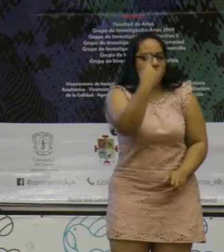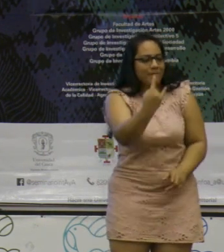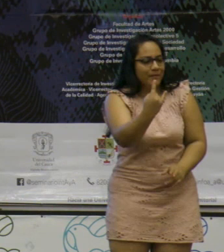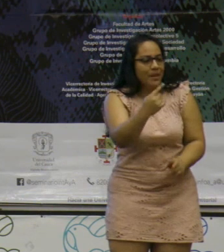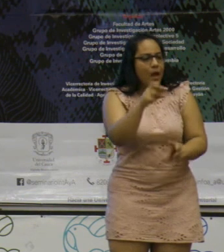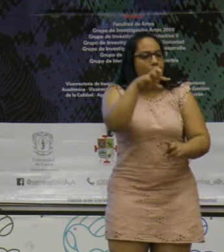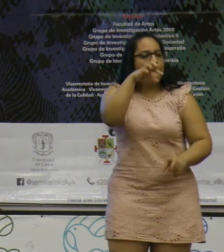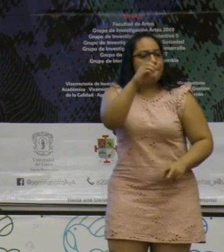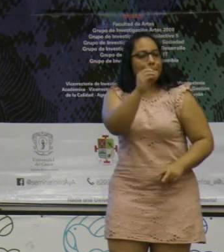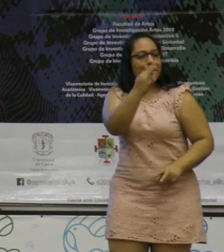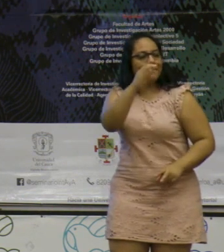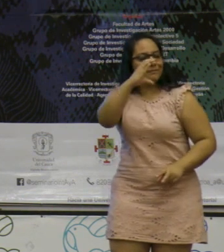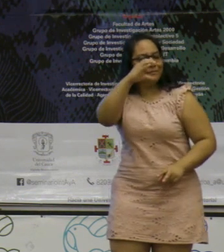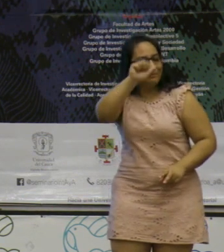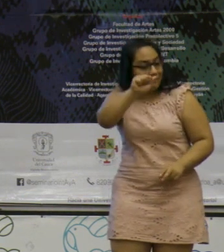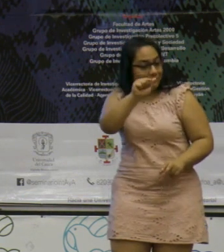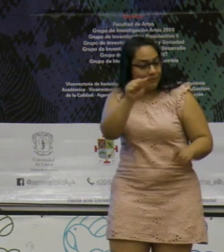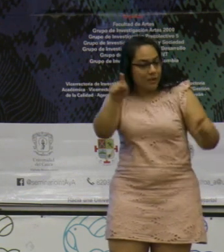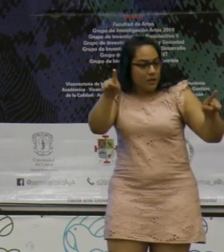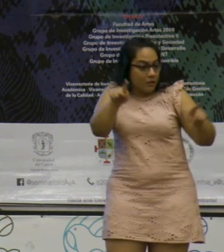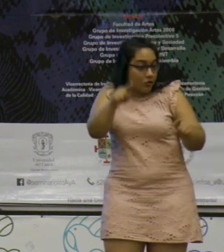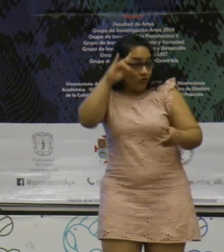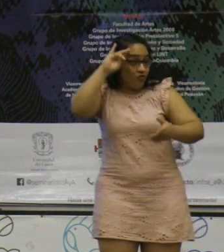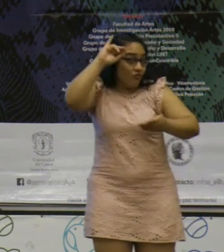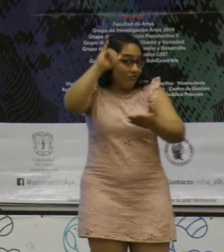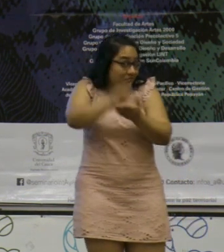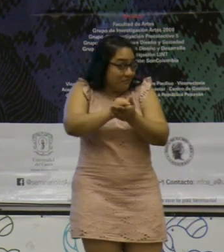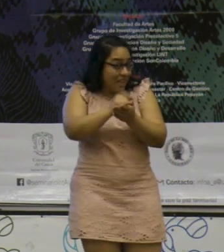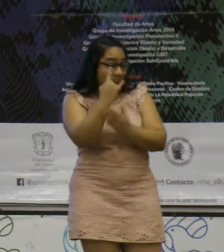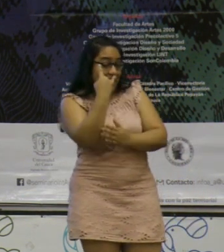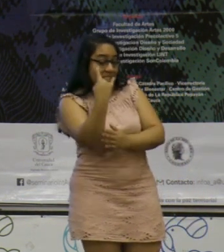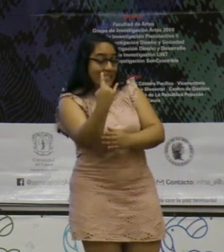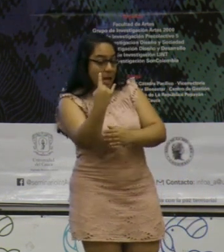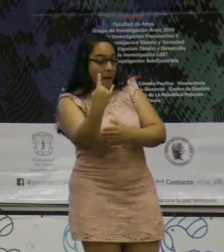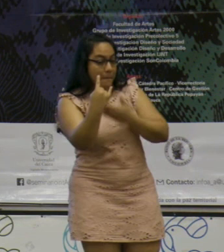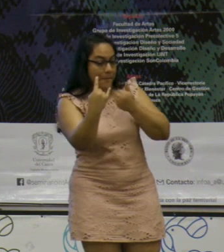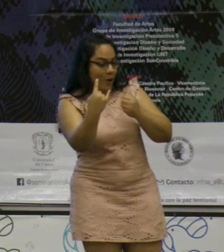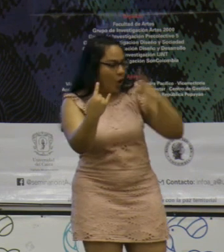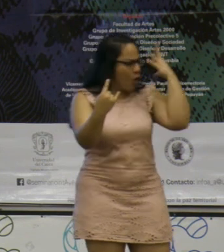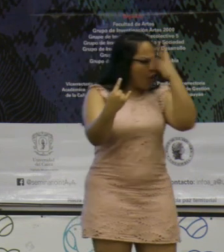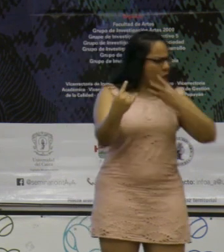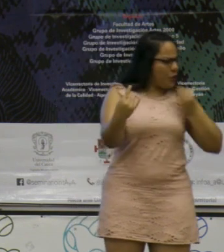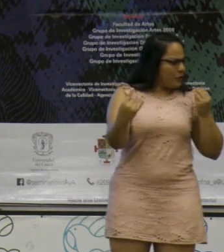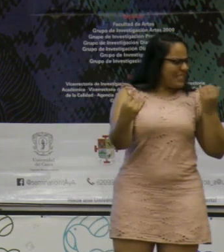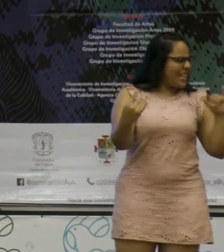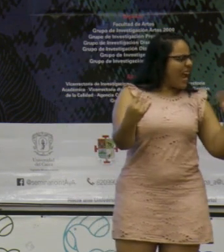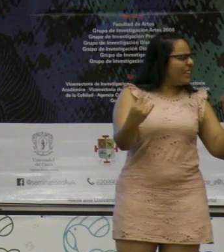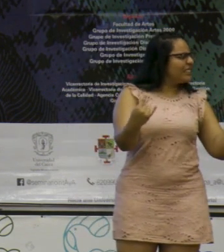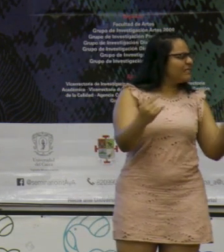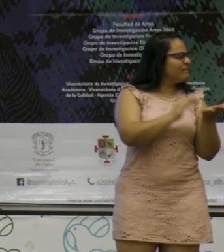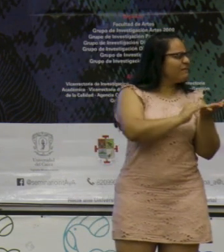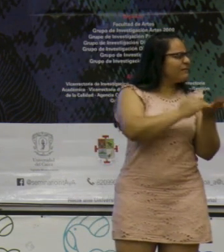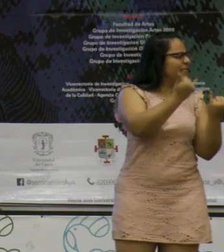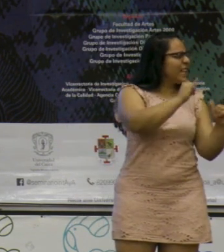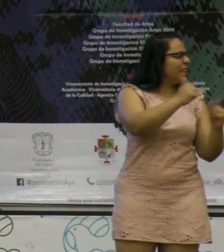Efectivamente, como para ir cerrando, quizás sea mucho más interesante lo interesante que lo bello, porque lo bello ya resolvió,